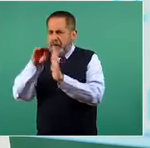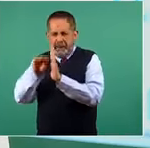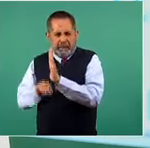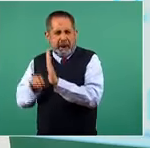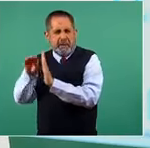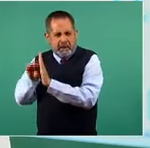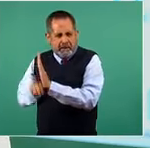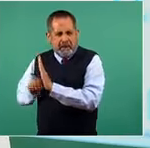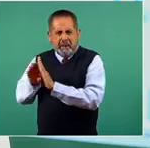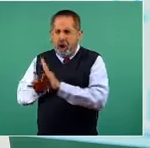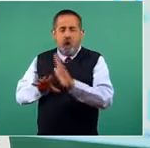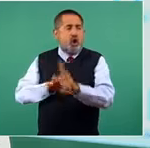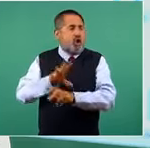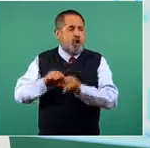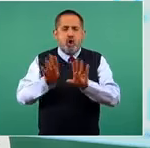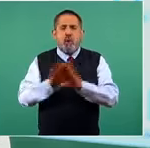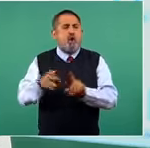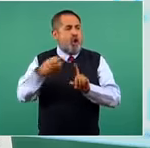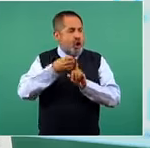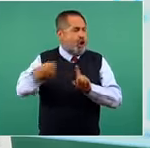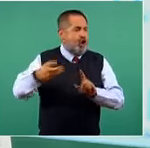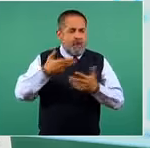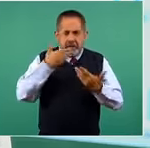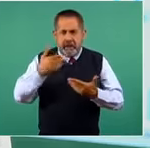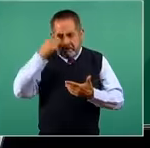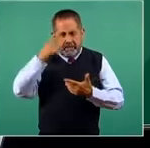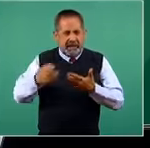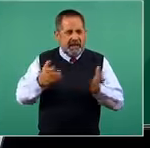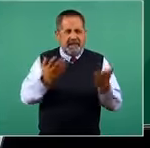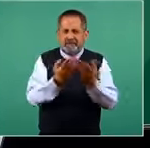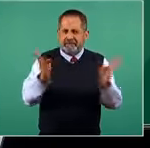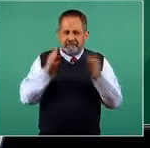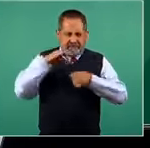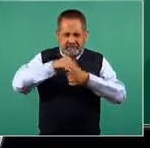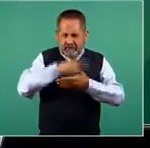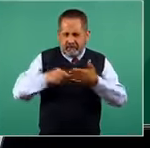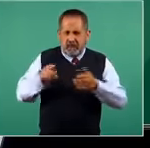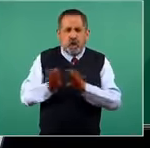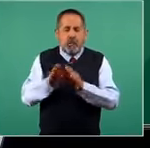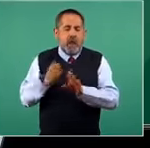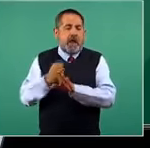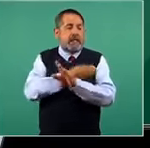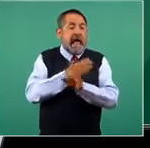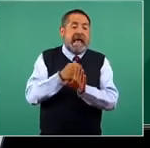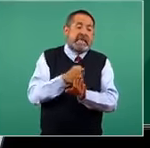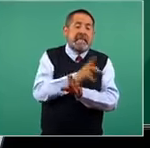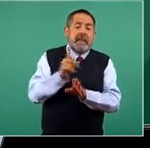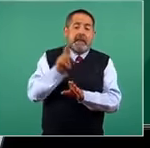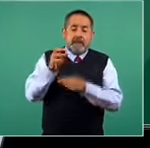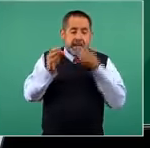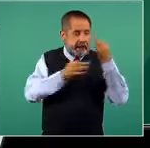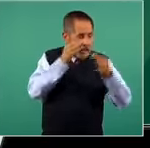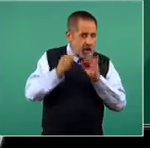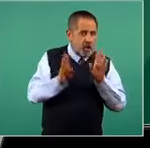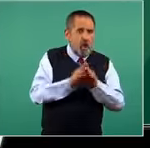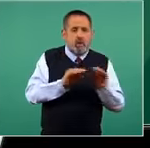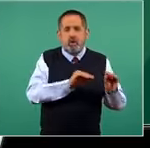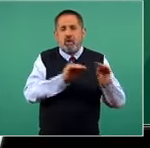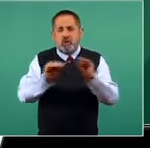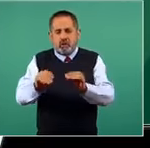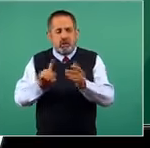sobre cómo conducirse durante el proceso electoral. Los protocolos incluían, por un lado, la preparación de las campañas, la movilización con